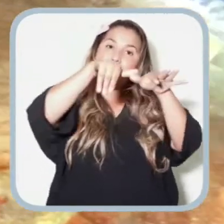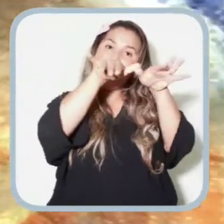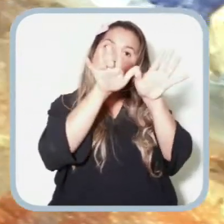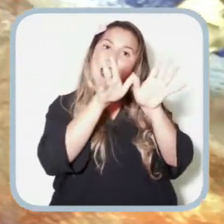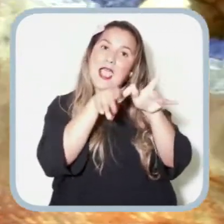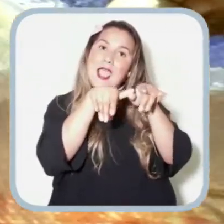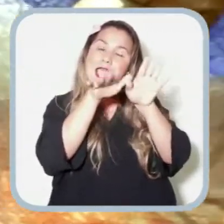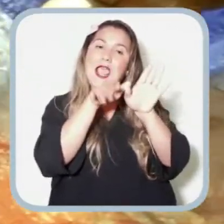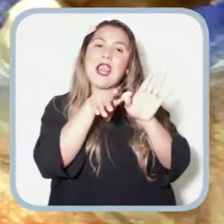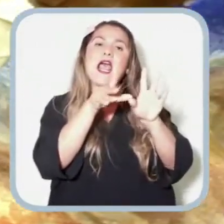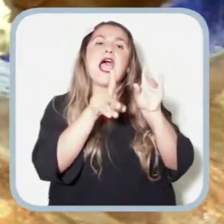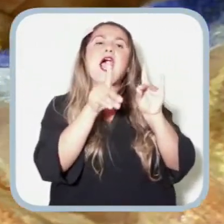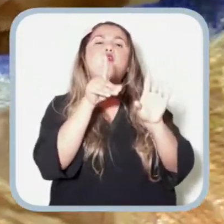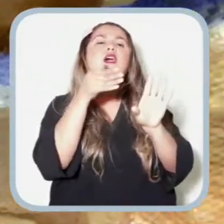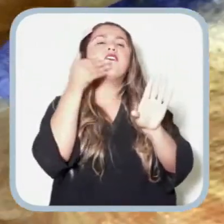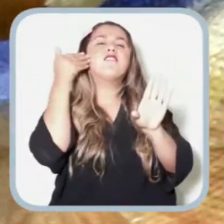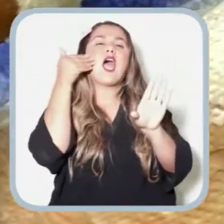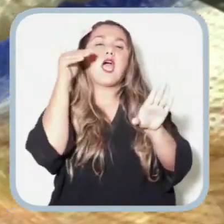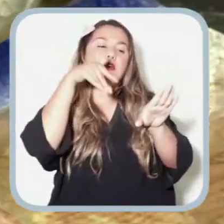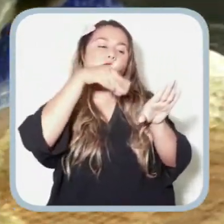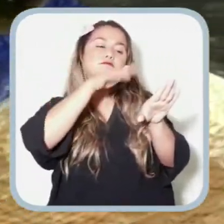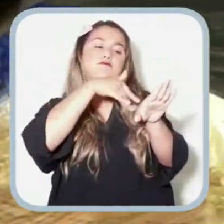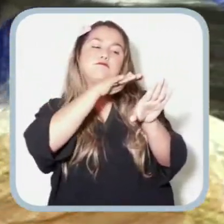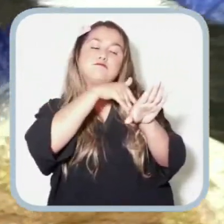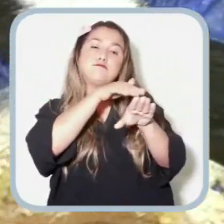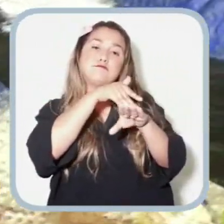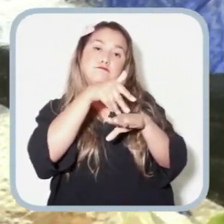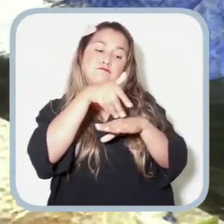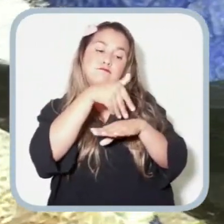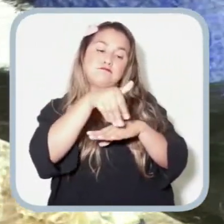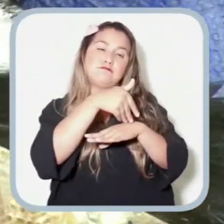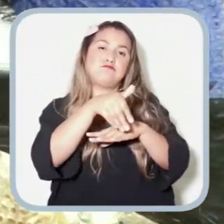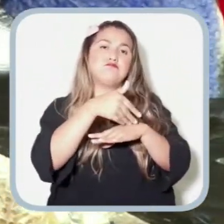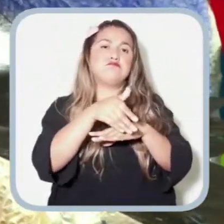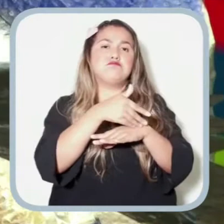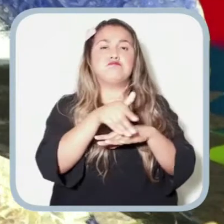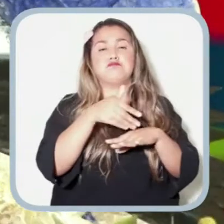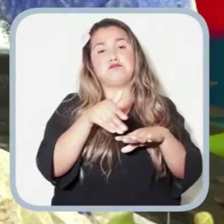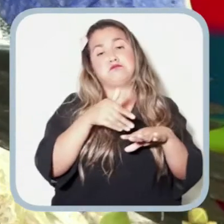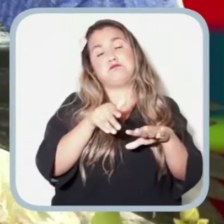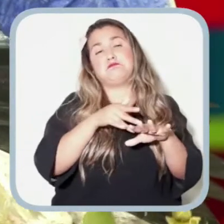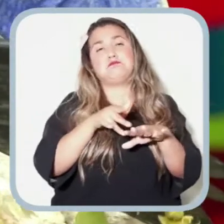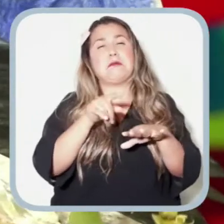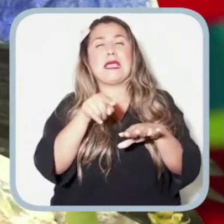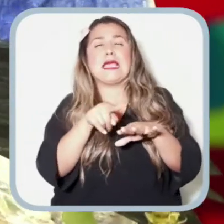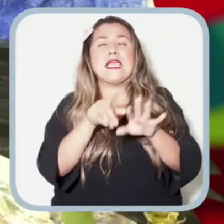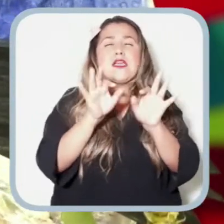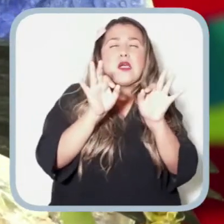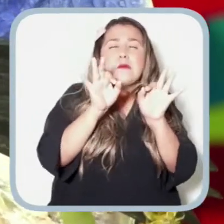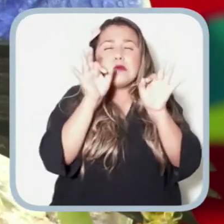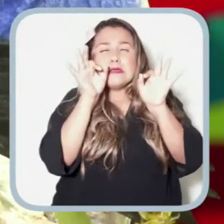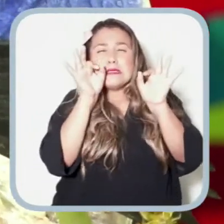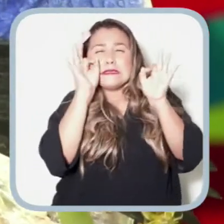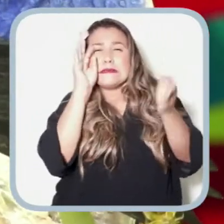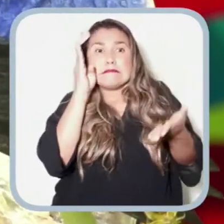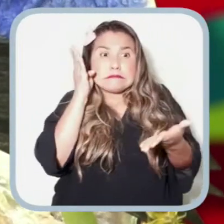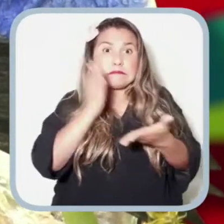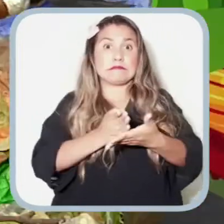estas plumas blancas ya así que no se compliquen aquí no hay que ser